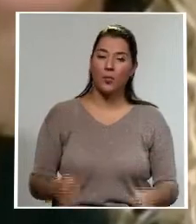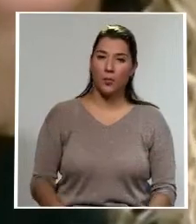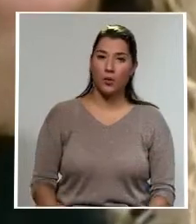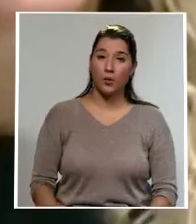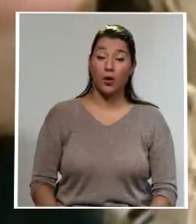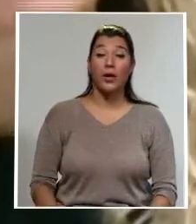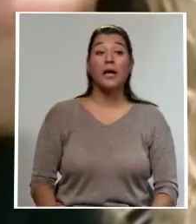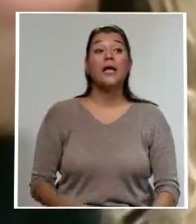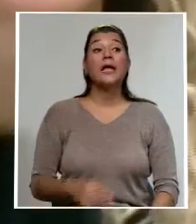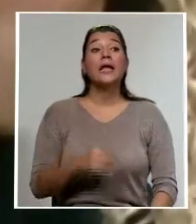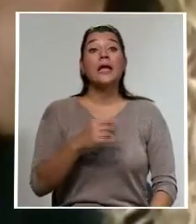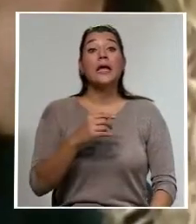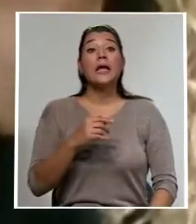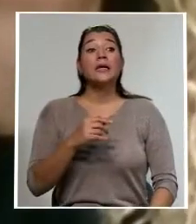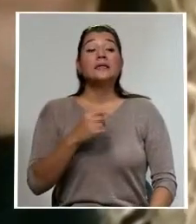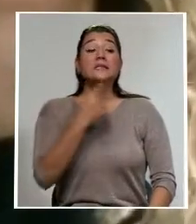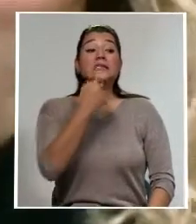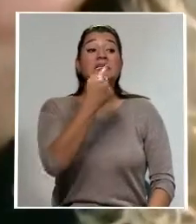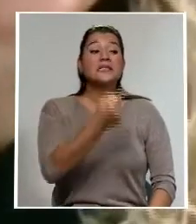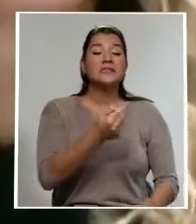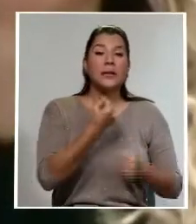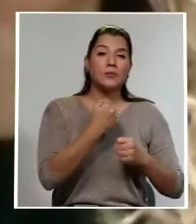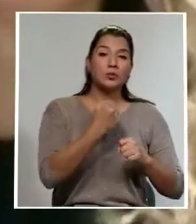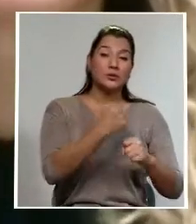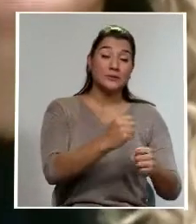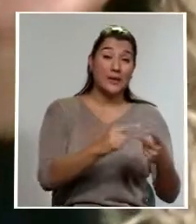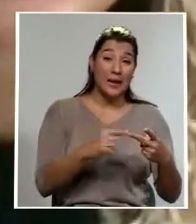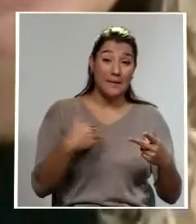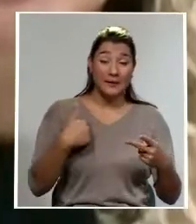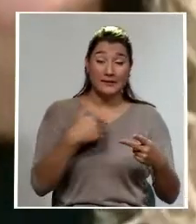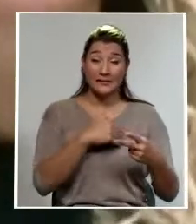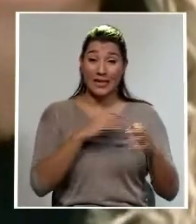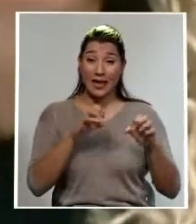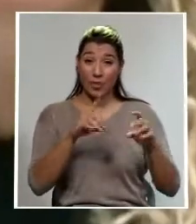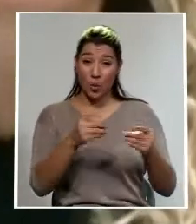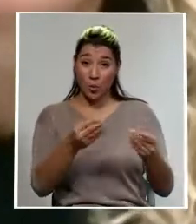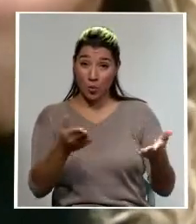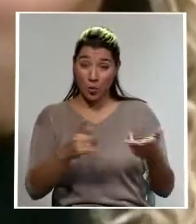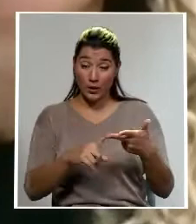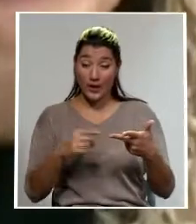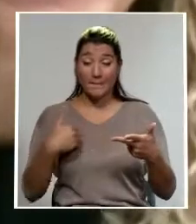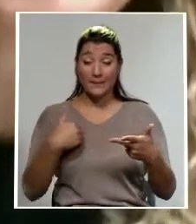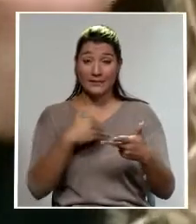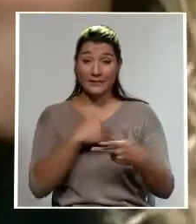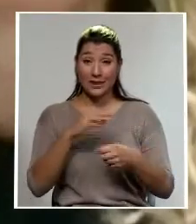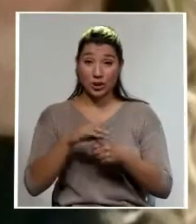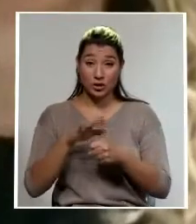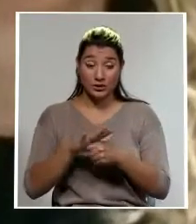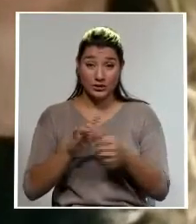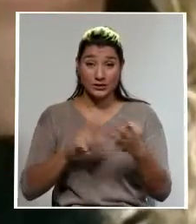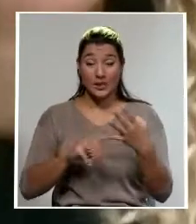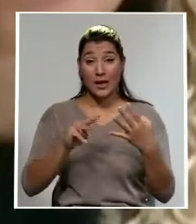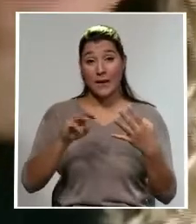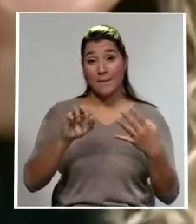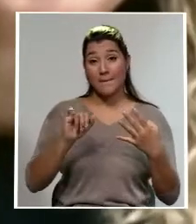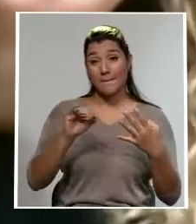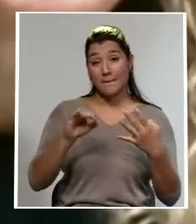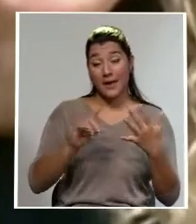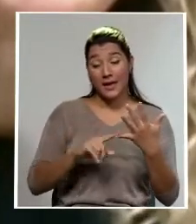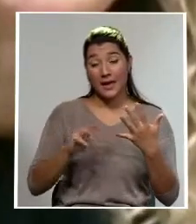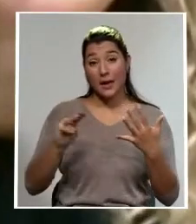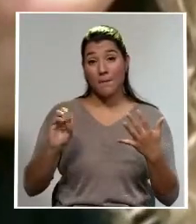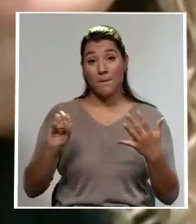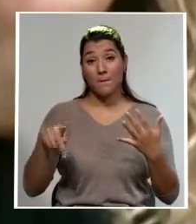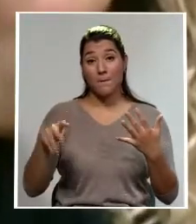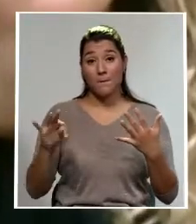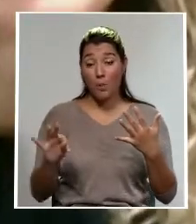dice a las municipalidades, al Ministerio de Educación Pública, al Ministerio de Agricultura, al MEIC, al MOP,